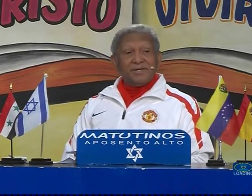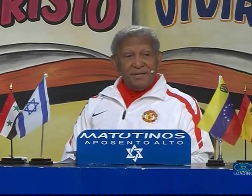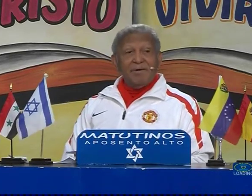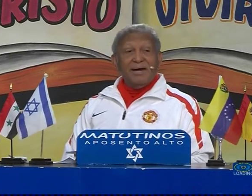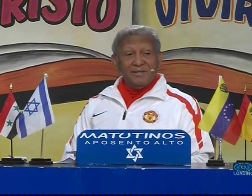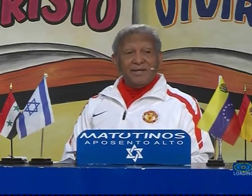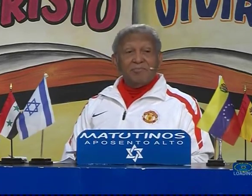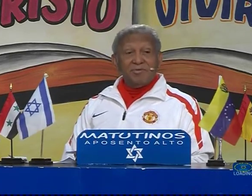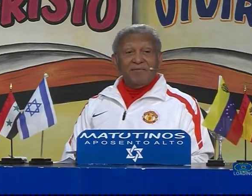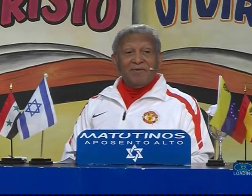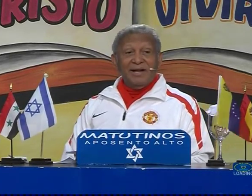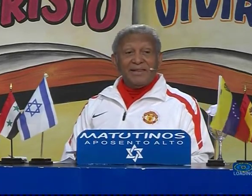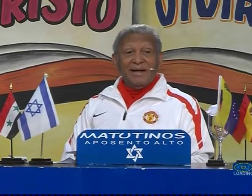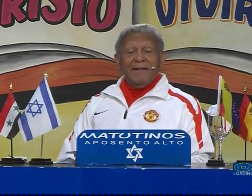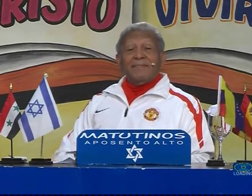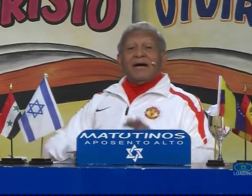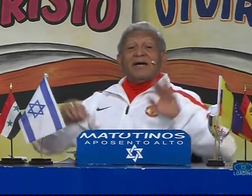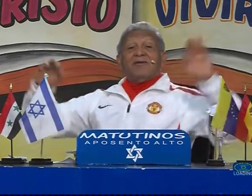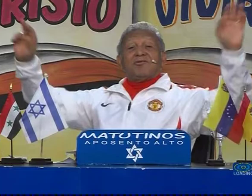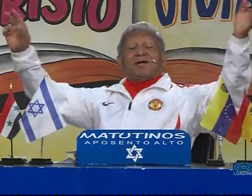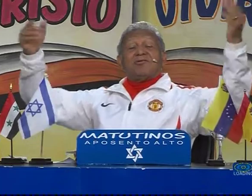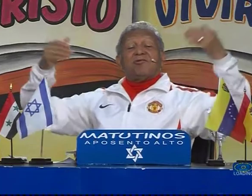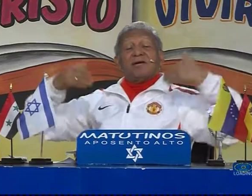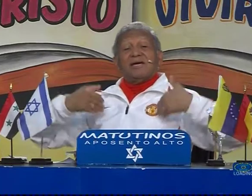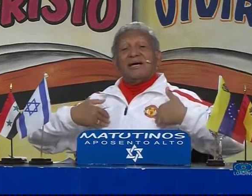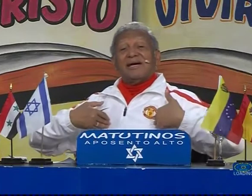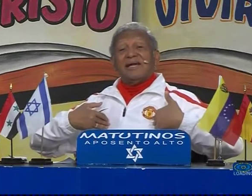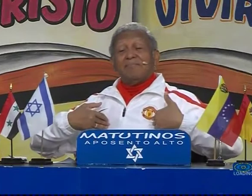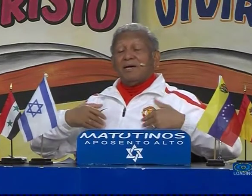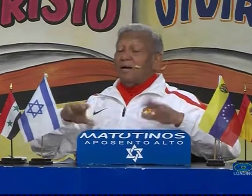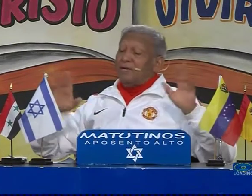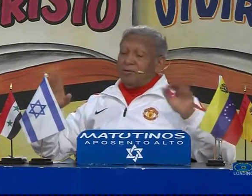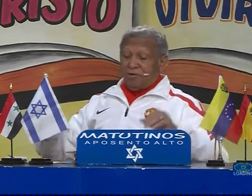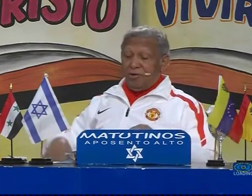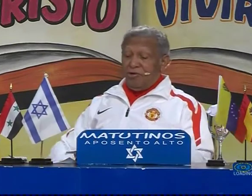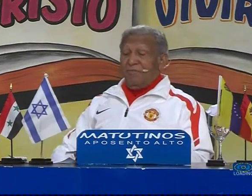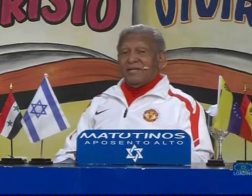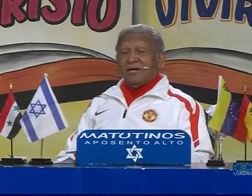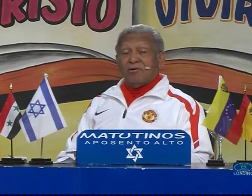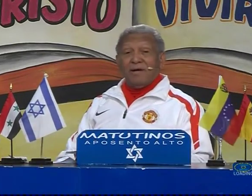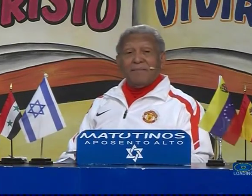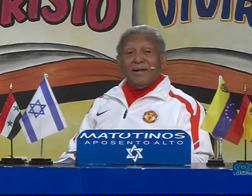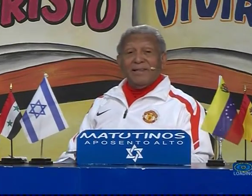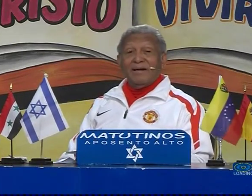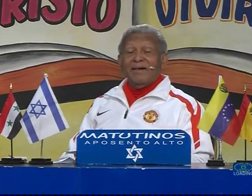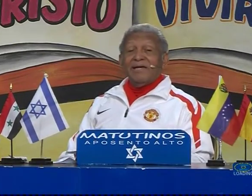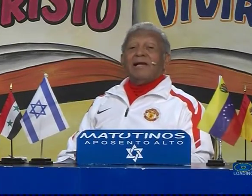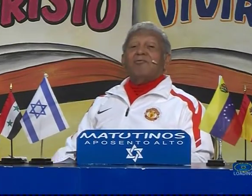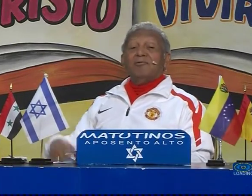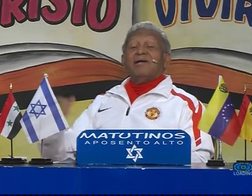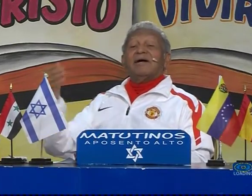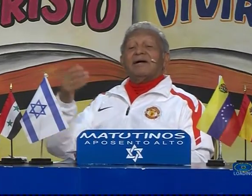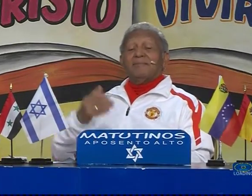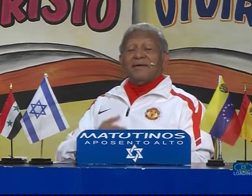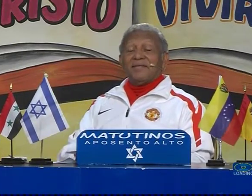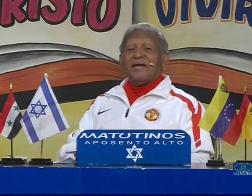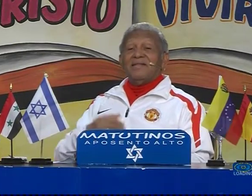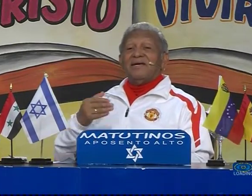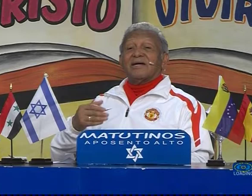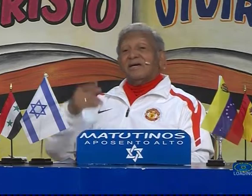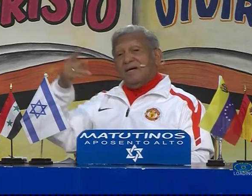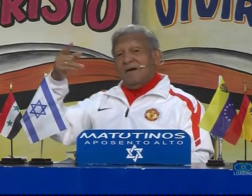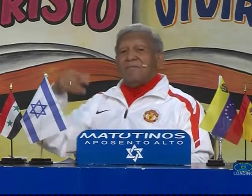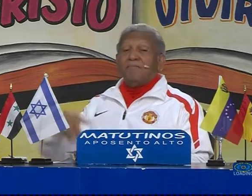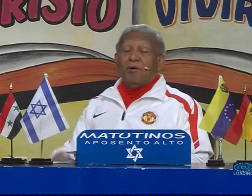y que sí me hace mucha falta. Y aquellos que yo creía que eran mis amigos, todos me dieron la espalda, y la única que me